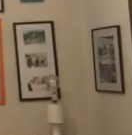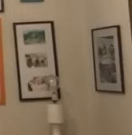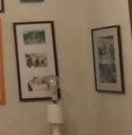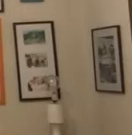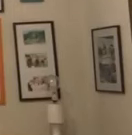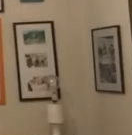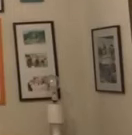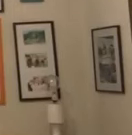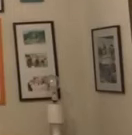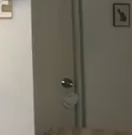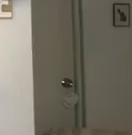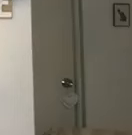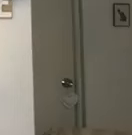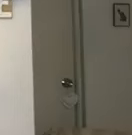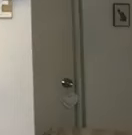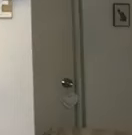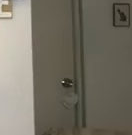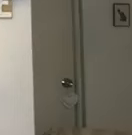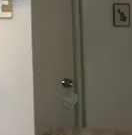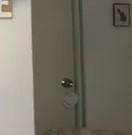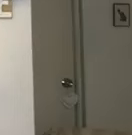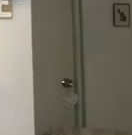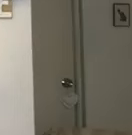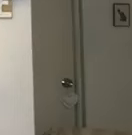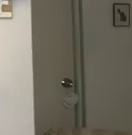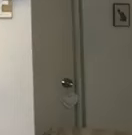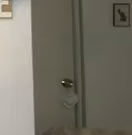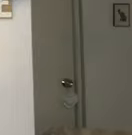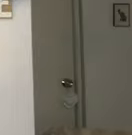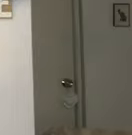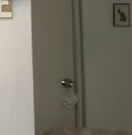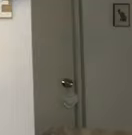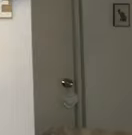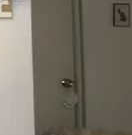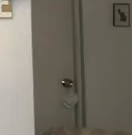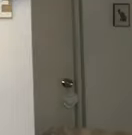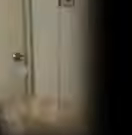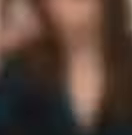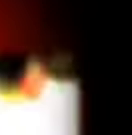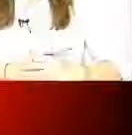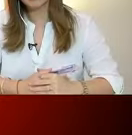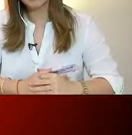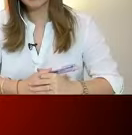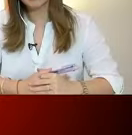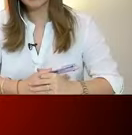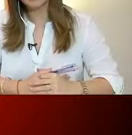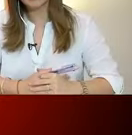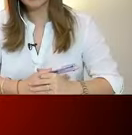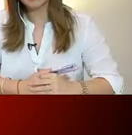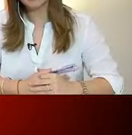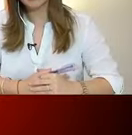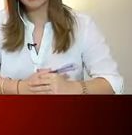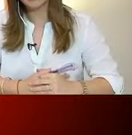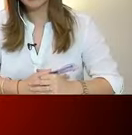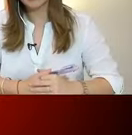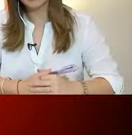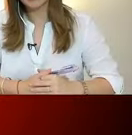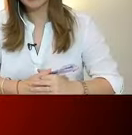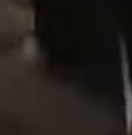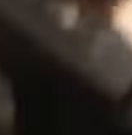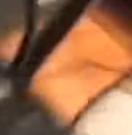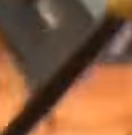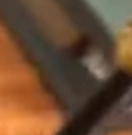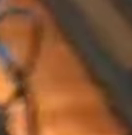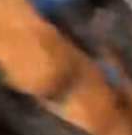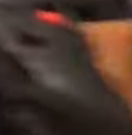datos oficiales. Carla Jarada también se queda en casa, pero el compromiso y la noticia